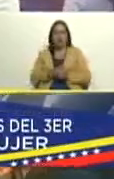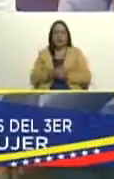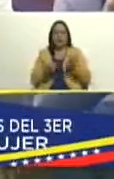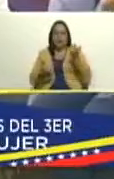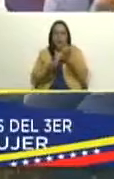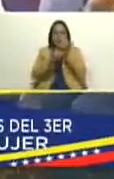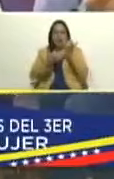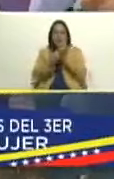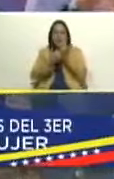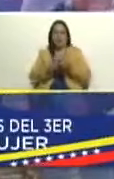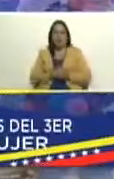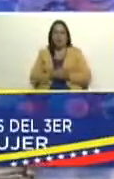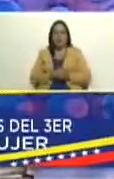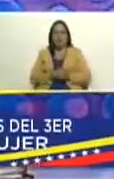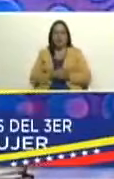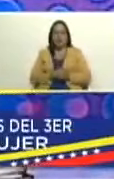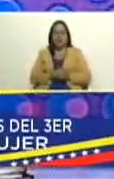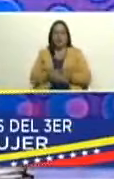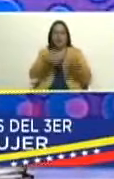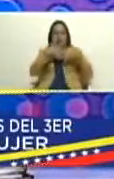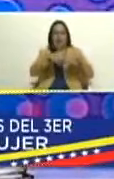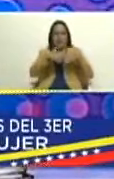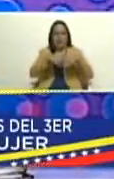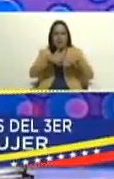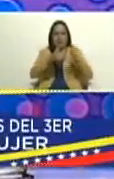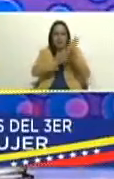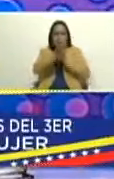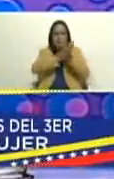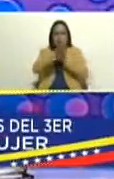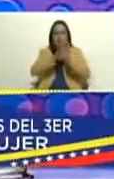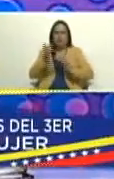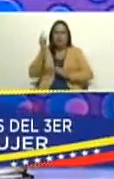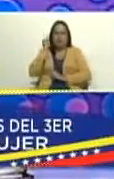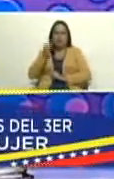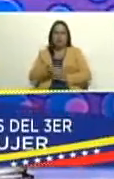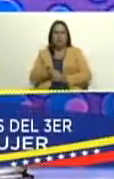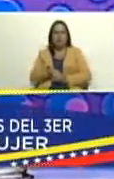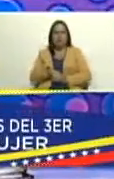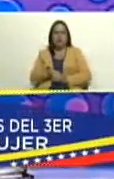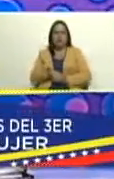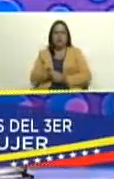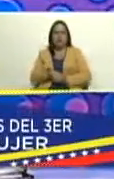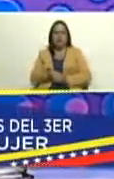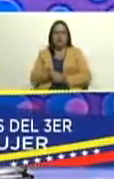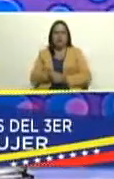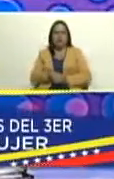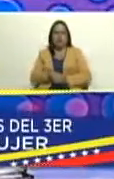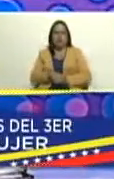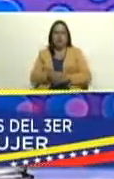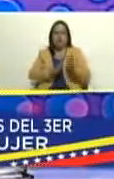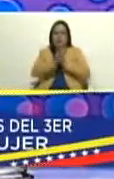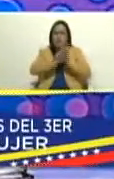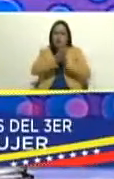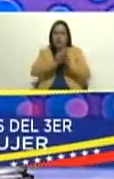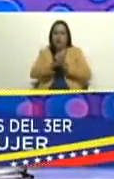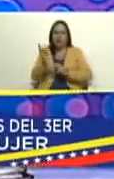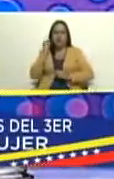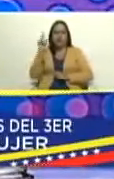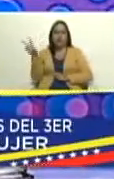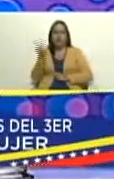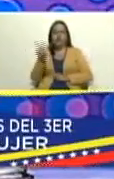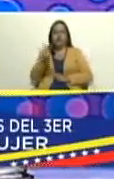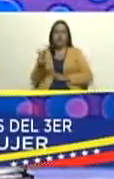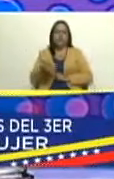financiamiento al emprendimiento femenino, al emprendimiento de la mujer